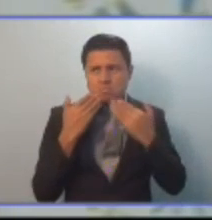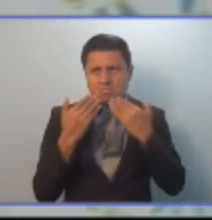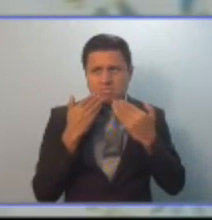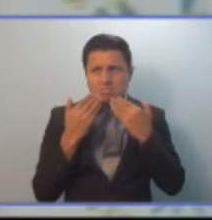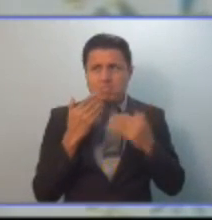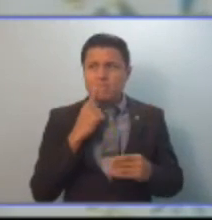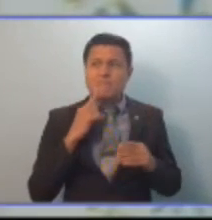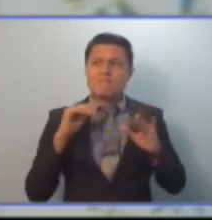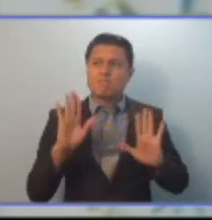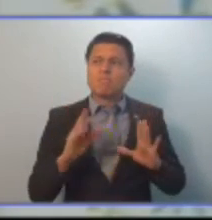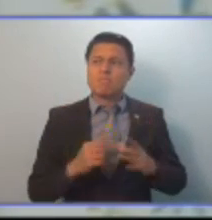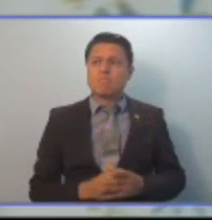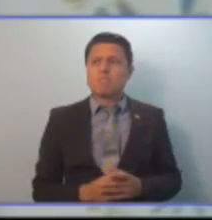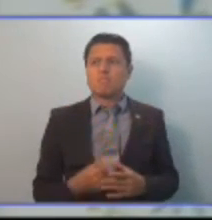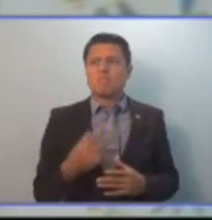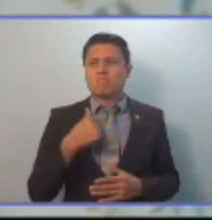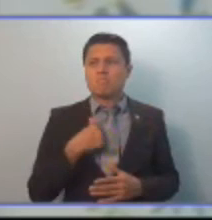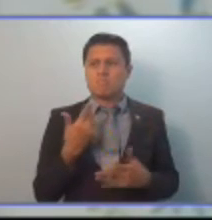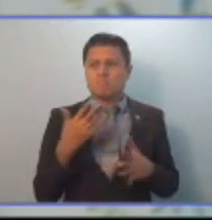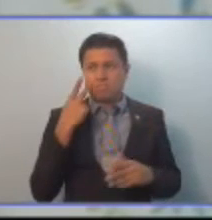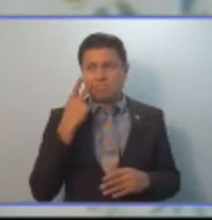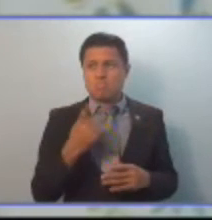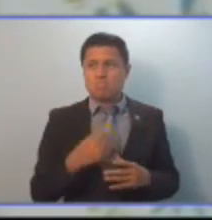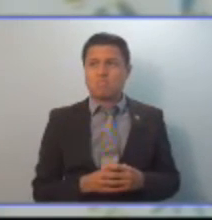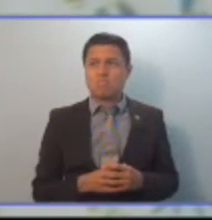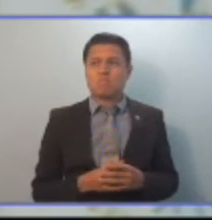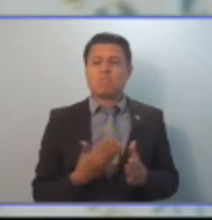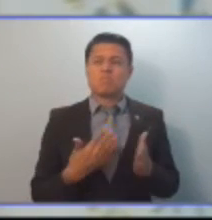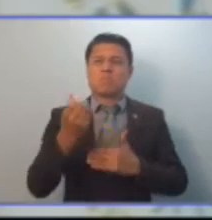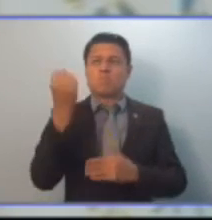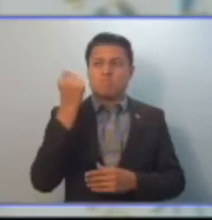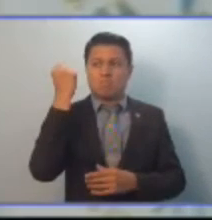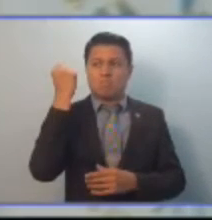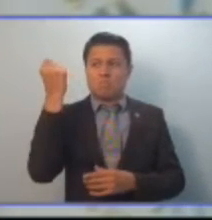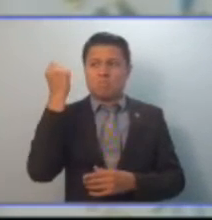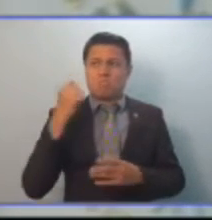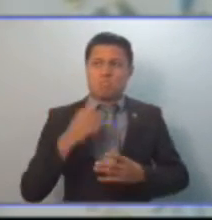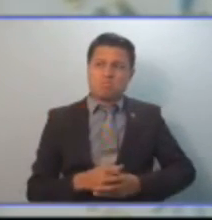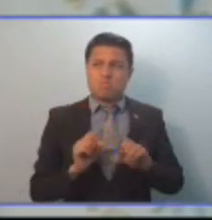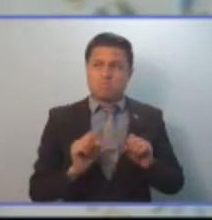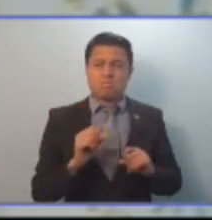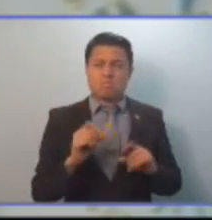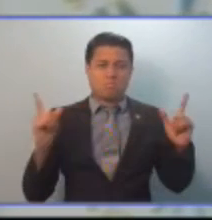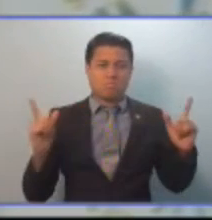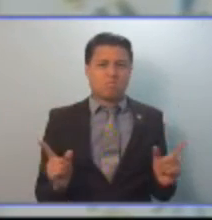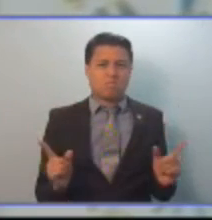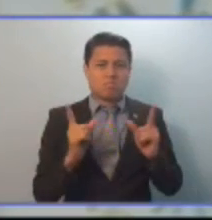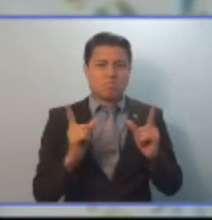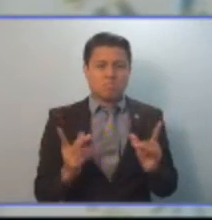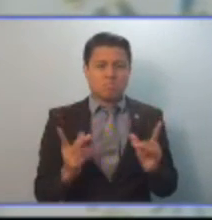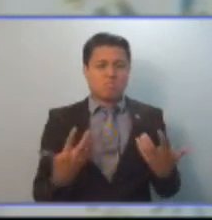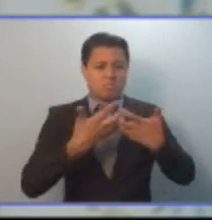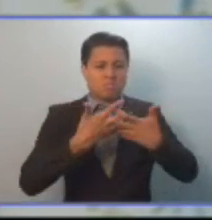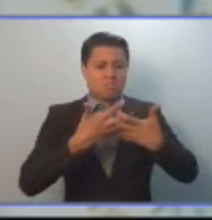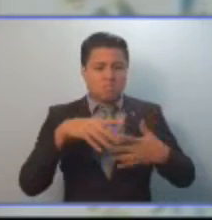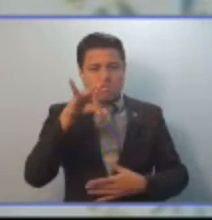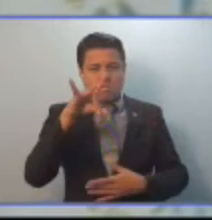Pero yo ya dije que lo más importante es encontrar en este